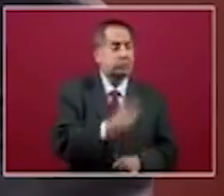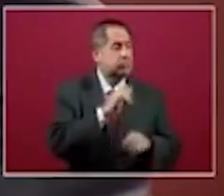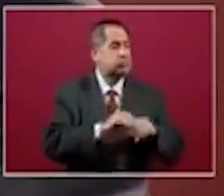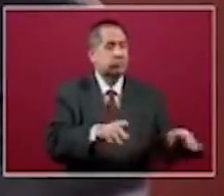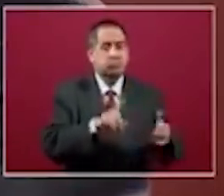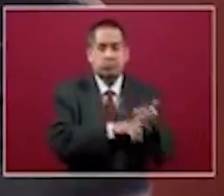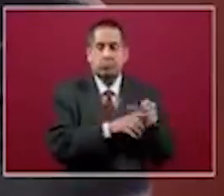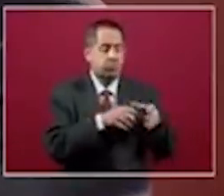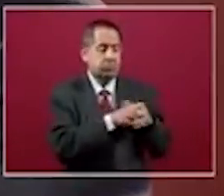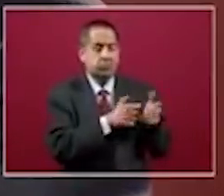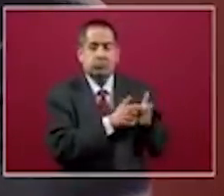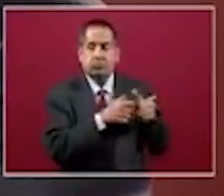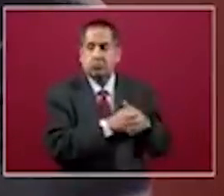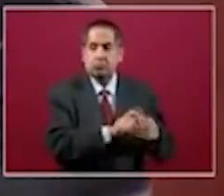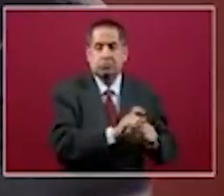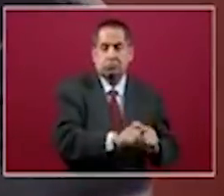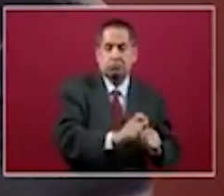por el conservadurismo.